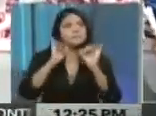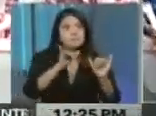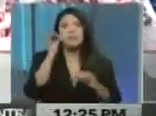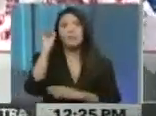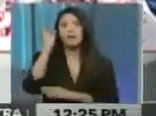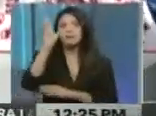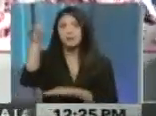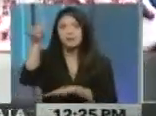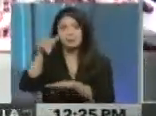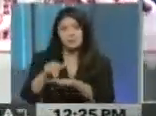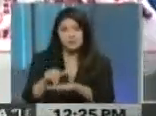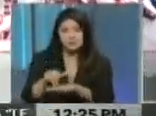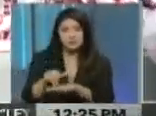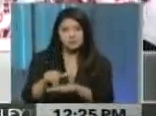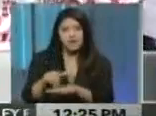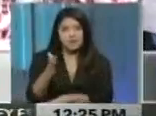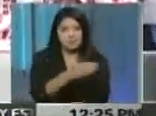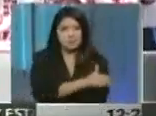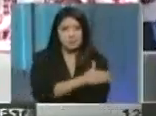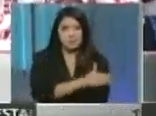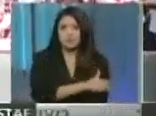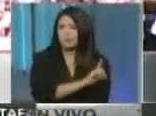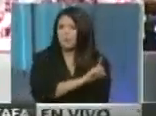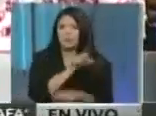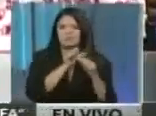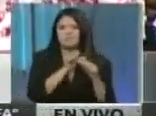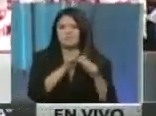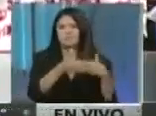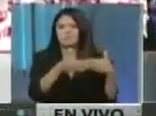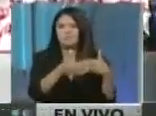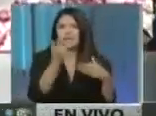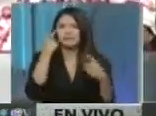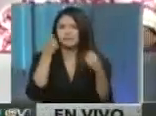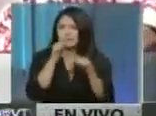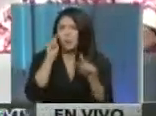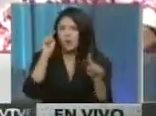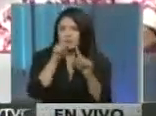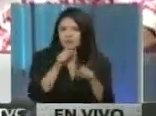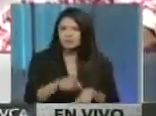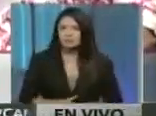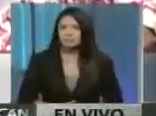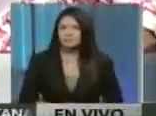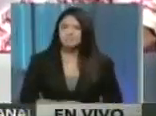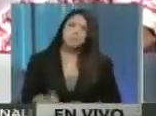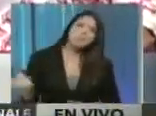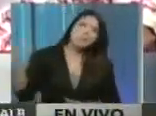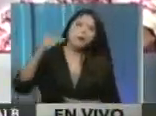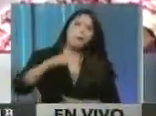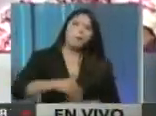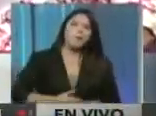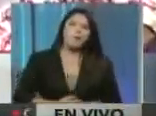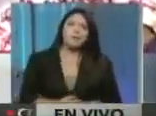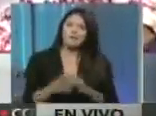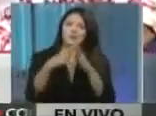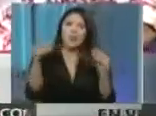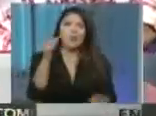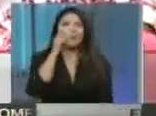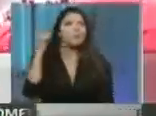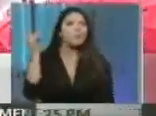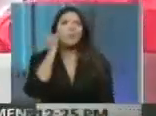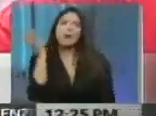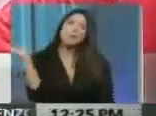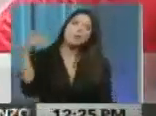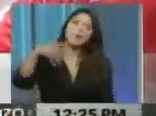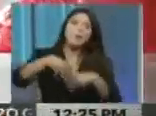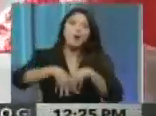de coburguesa no pueda avanzar en sus intenciones. Vamos pues, todas y todos, a